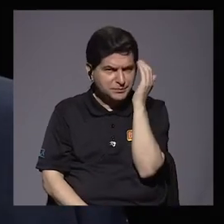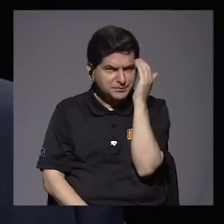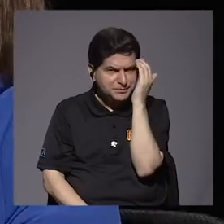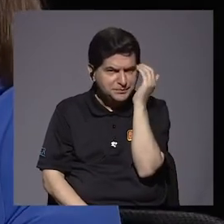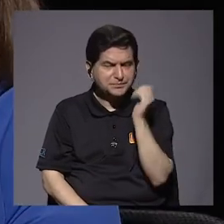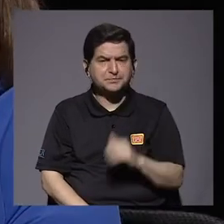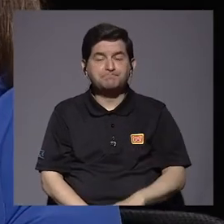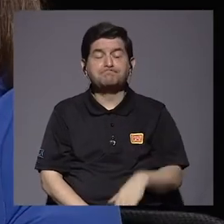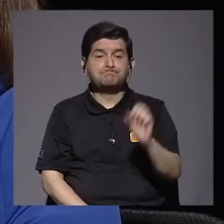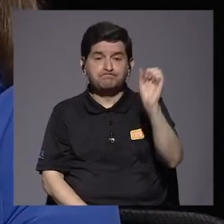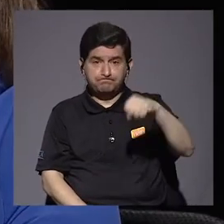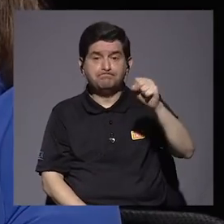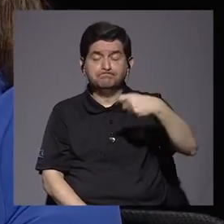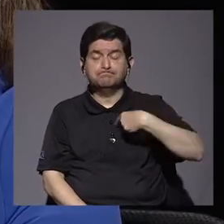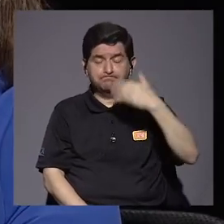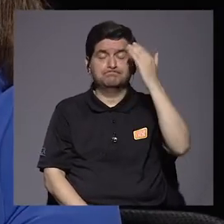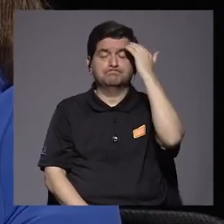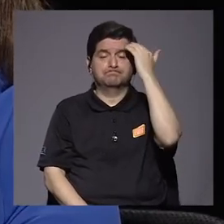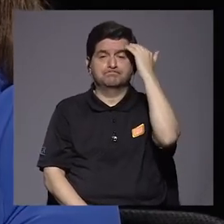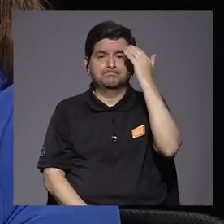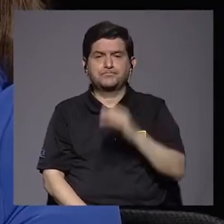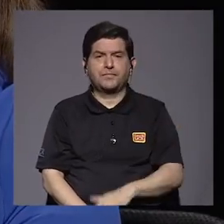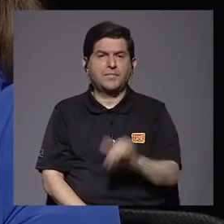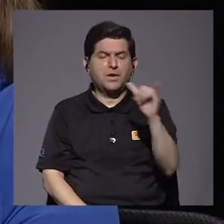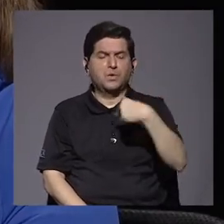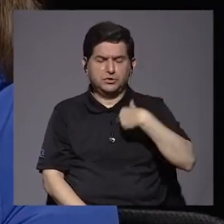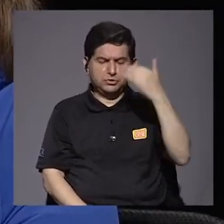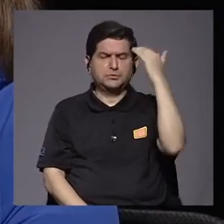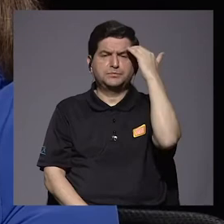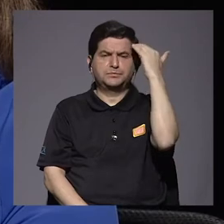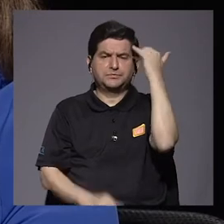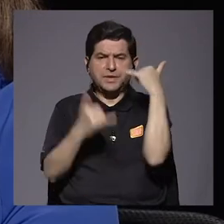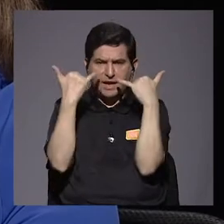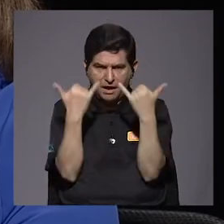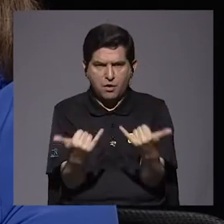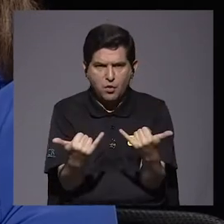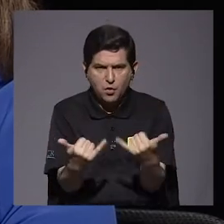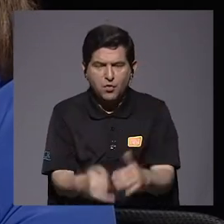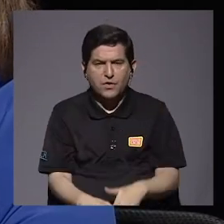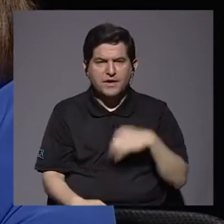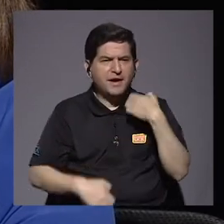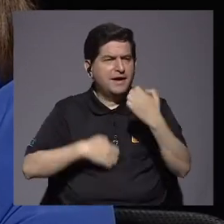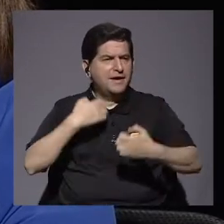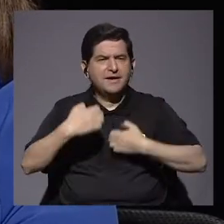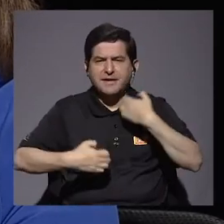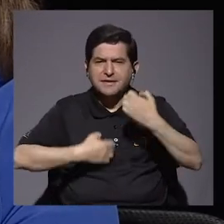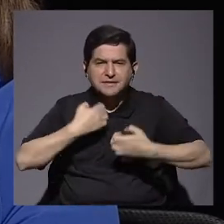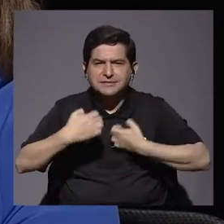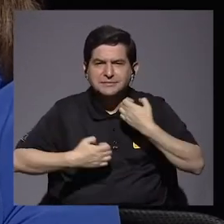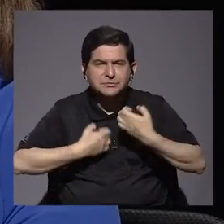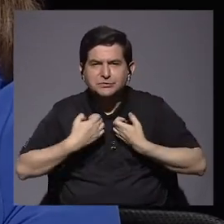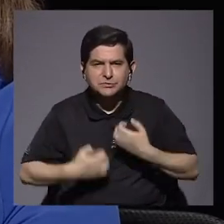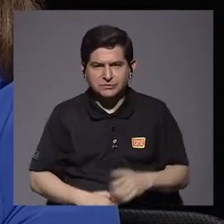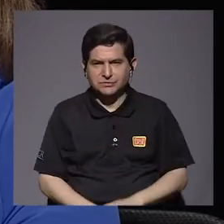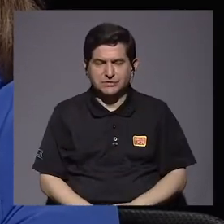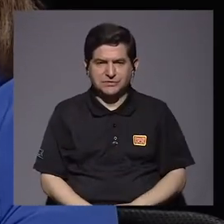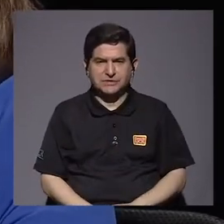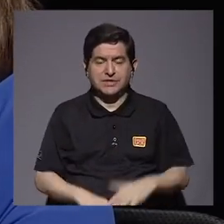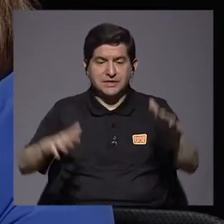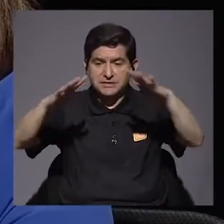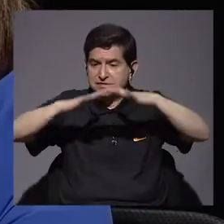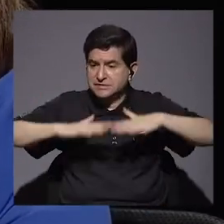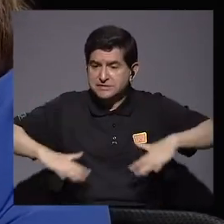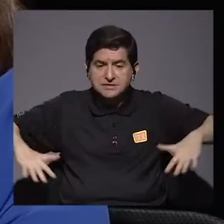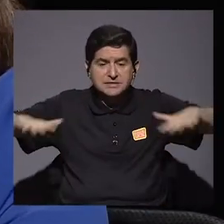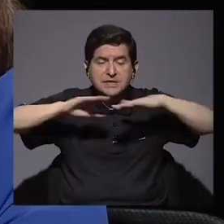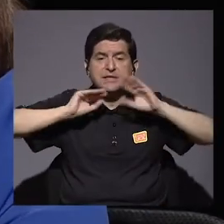eso? Sí, soy consciente de eso, y también estoy consciente en este momento que la emocionalidad en el